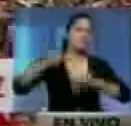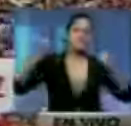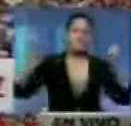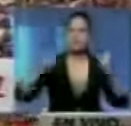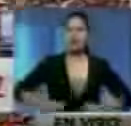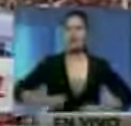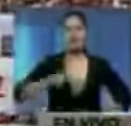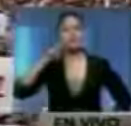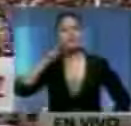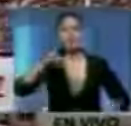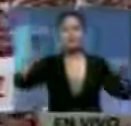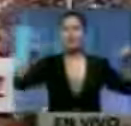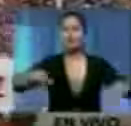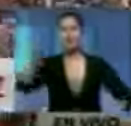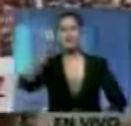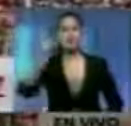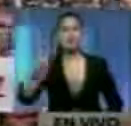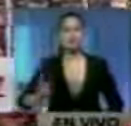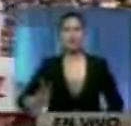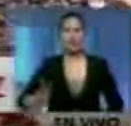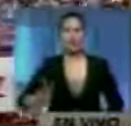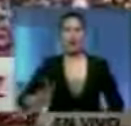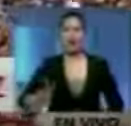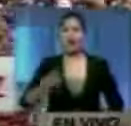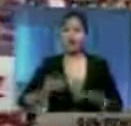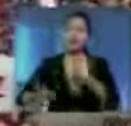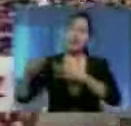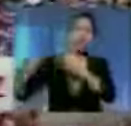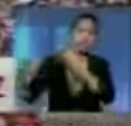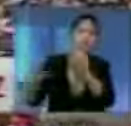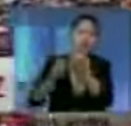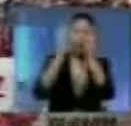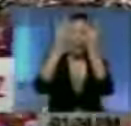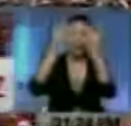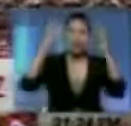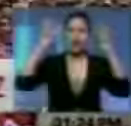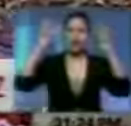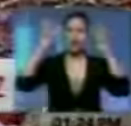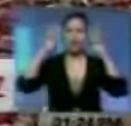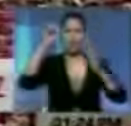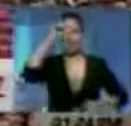haya visto en esta tierra jamás desde Guaycaipuro.